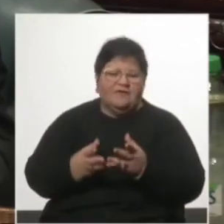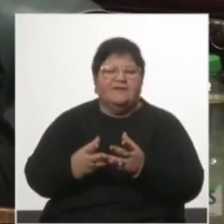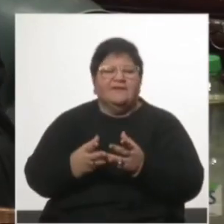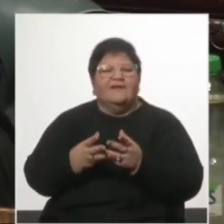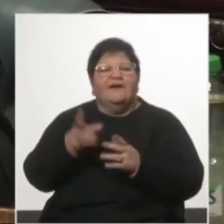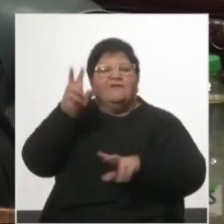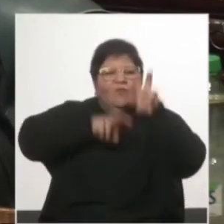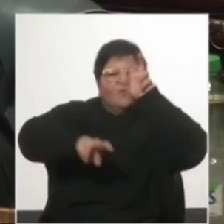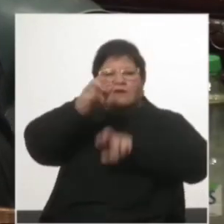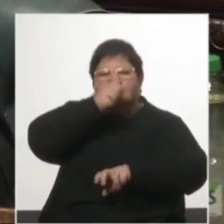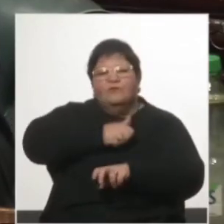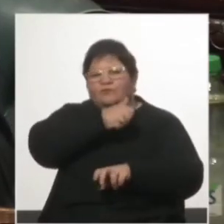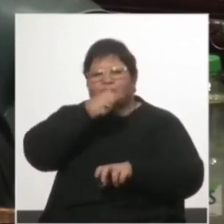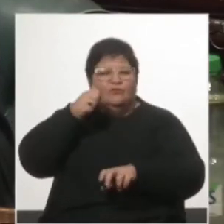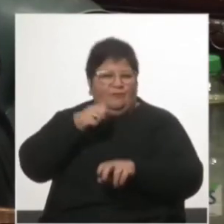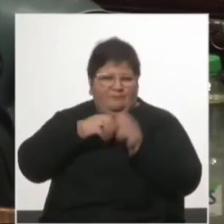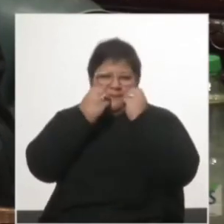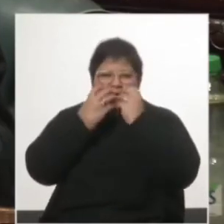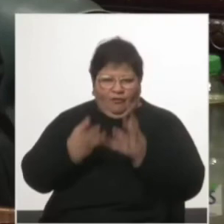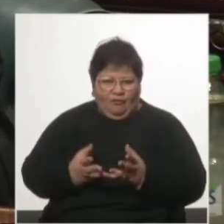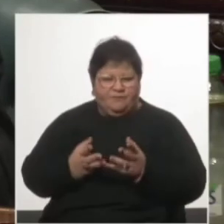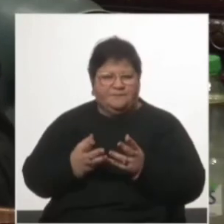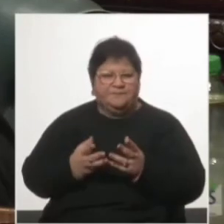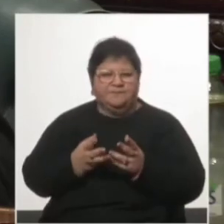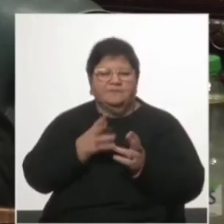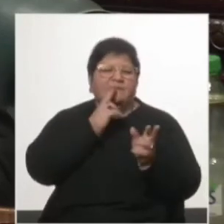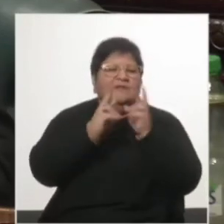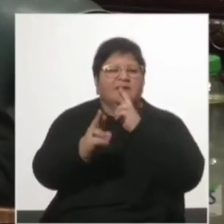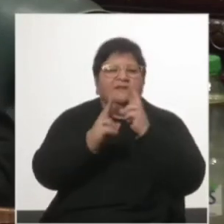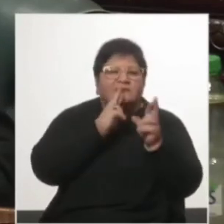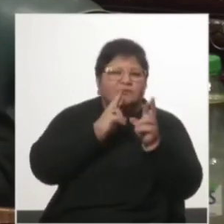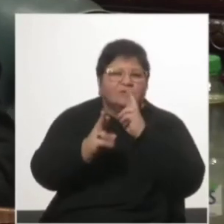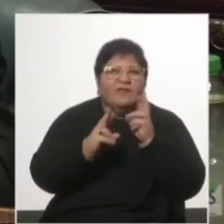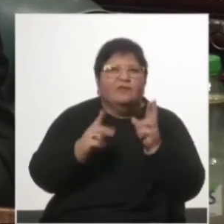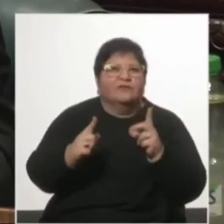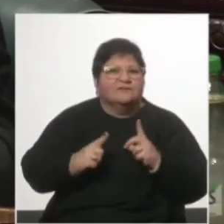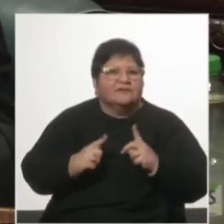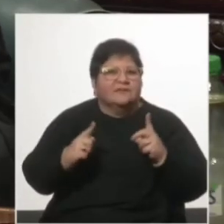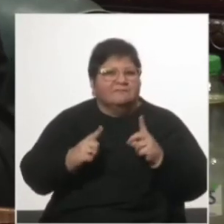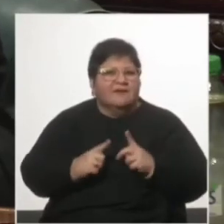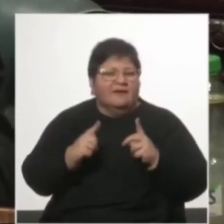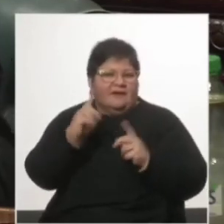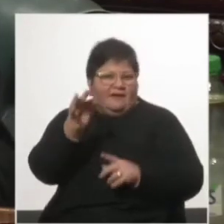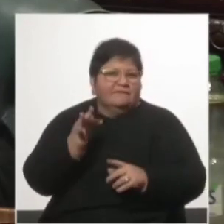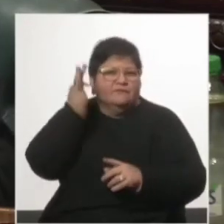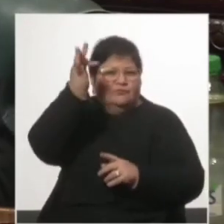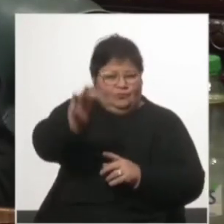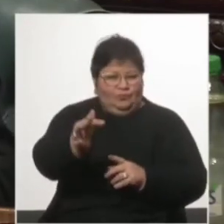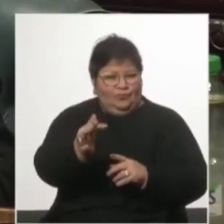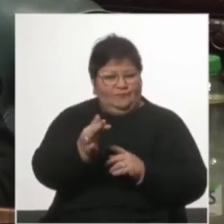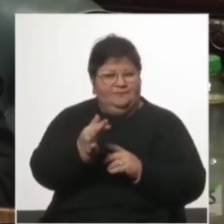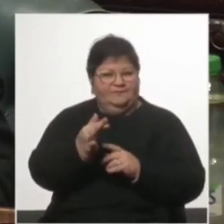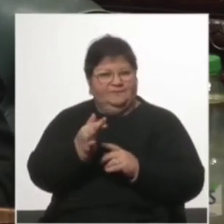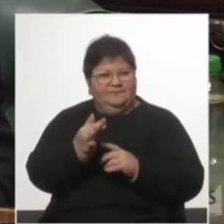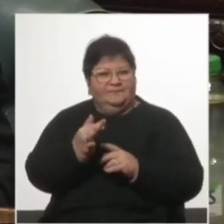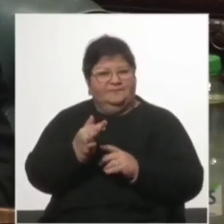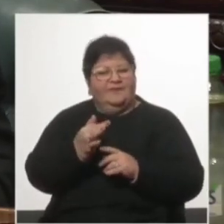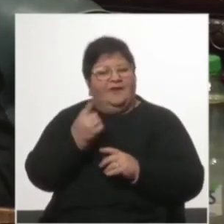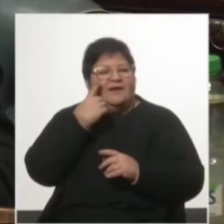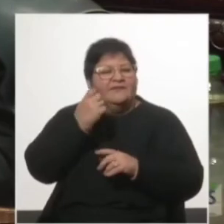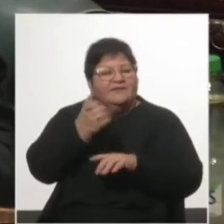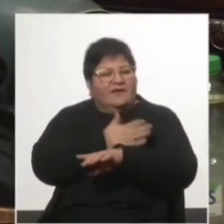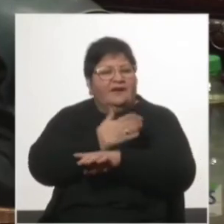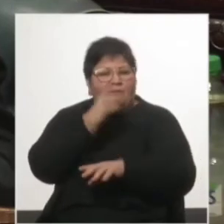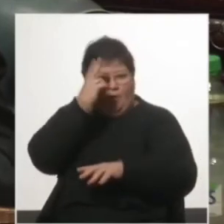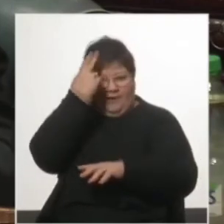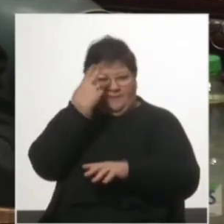más eficaz en los resultados sanitarios, que sea más eficaz en evitar muertes. Porque si